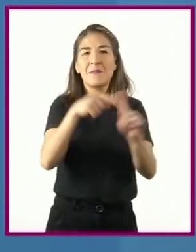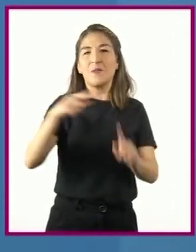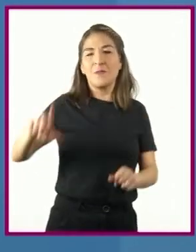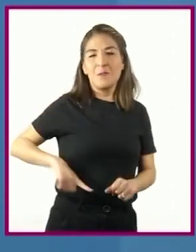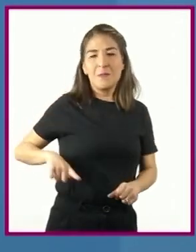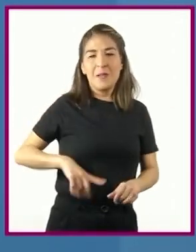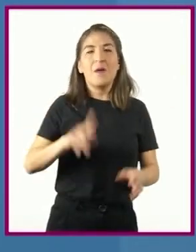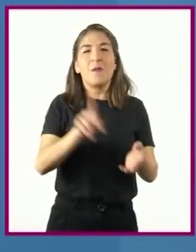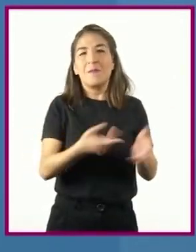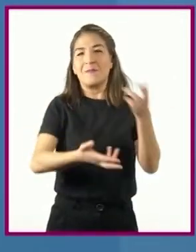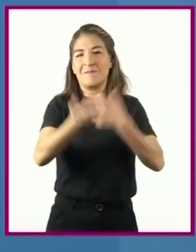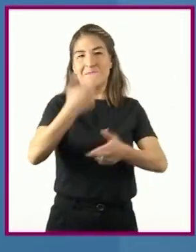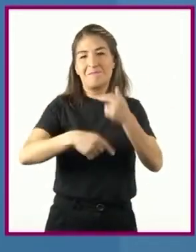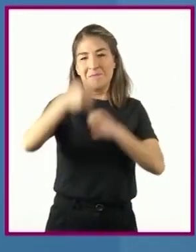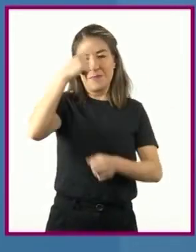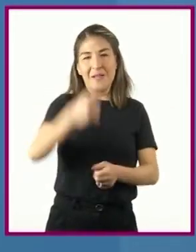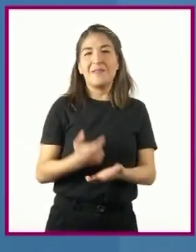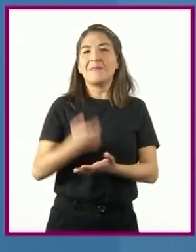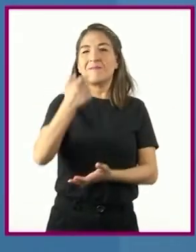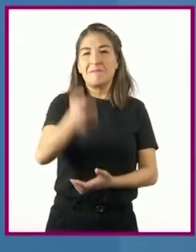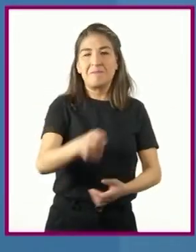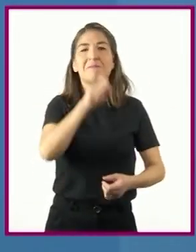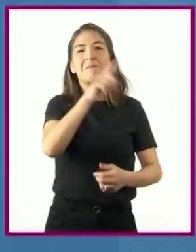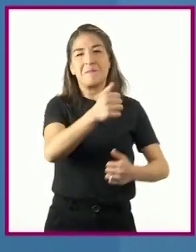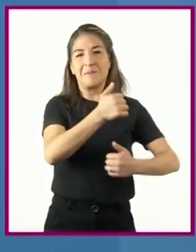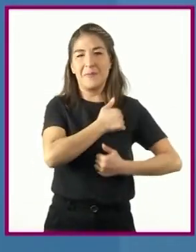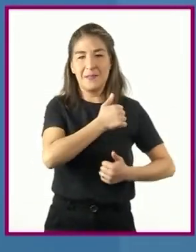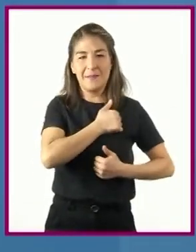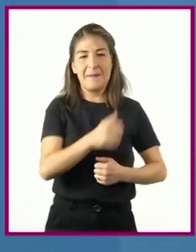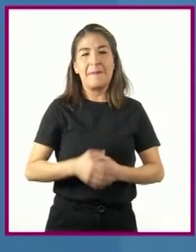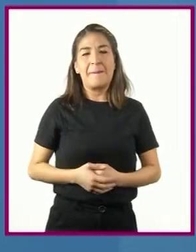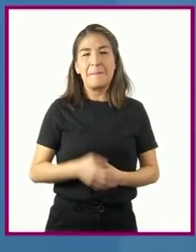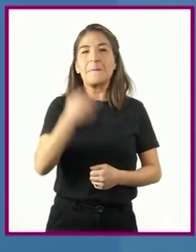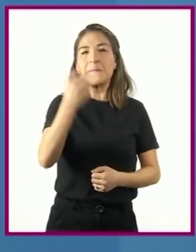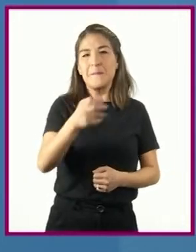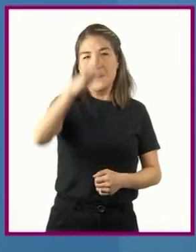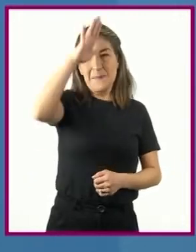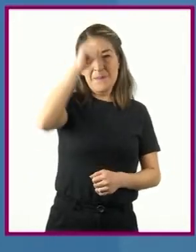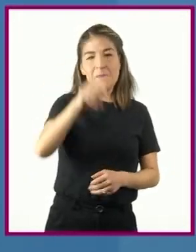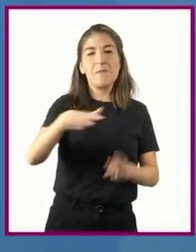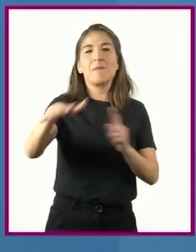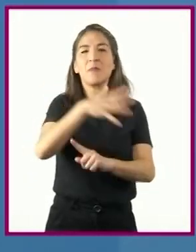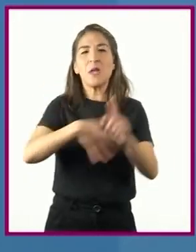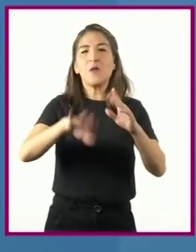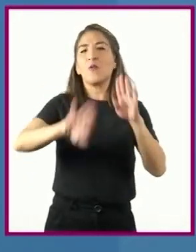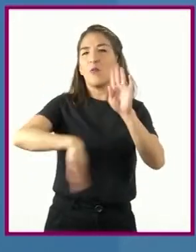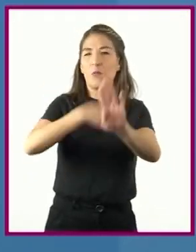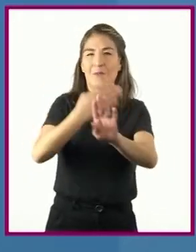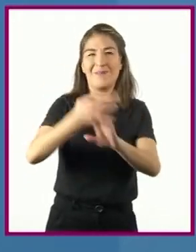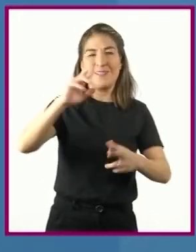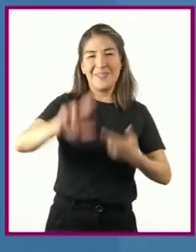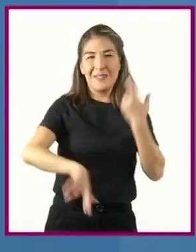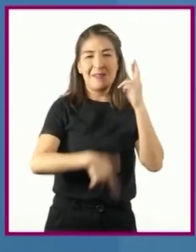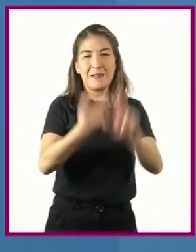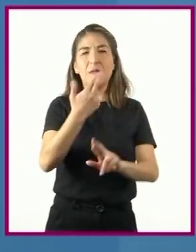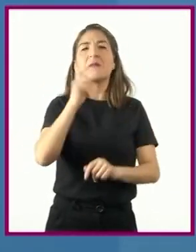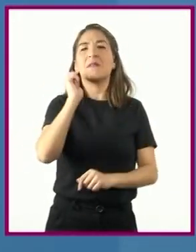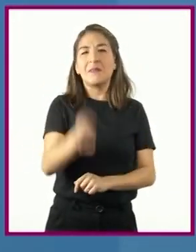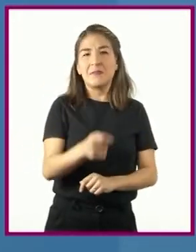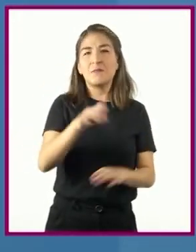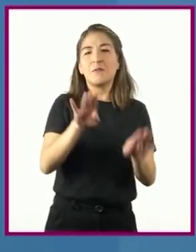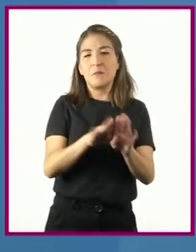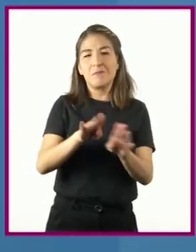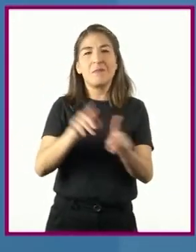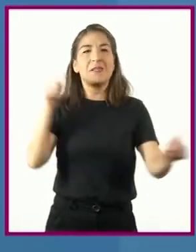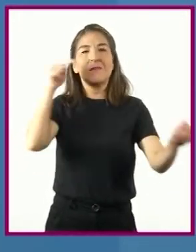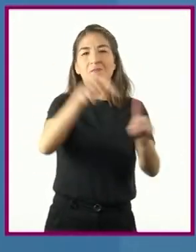la reconstrucción económica y militar. El descontento de los contrarrevolucionarios ocasionó un